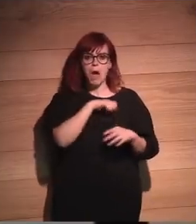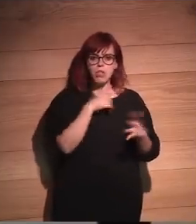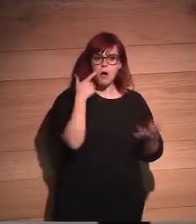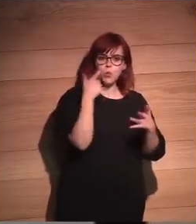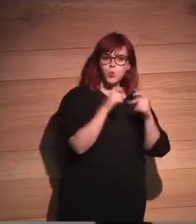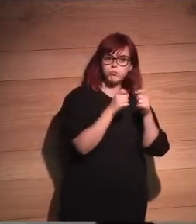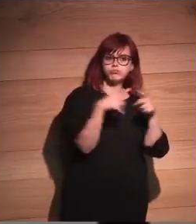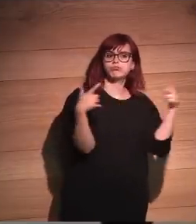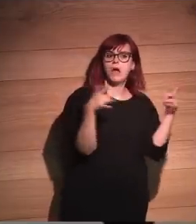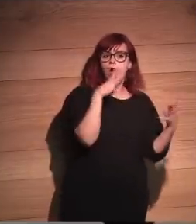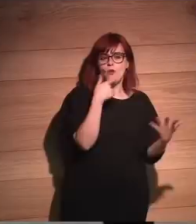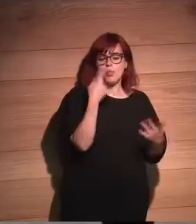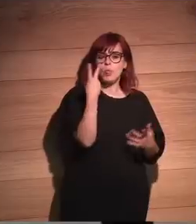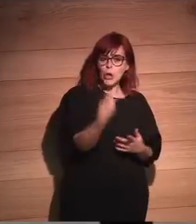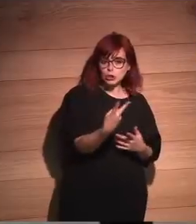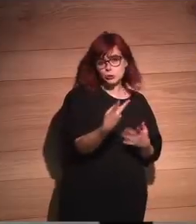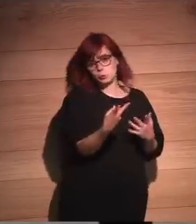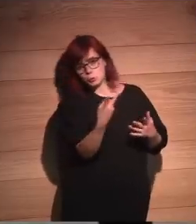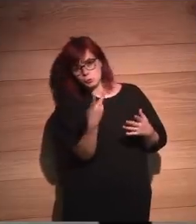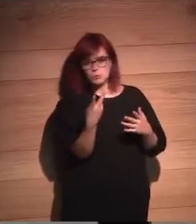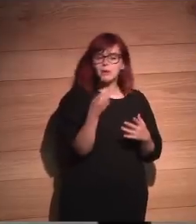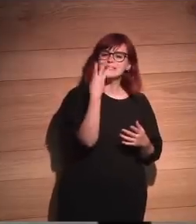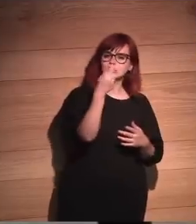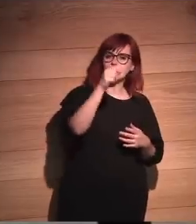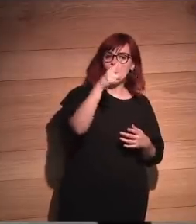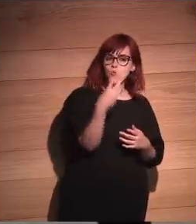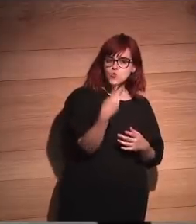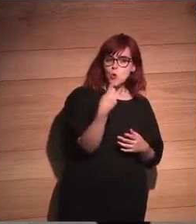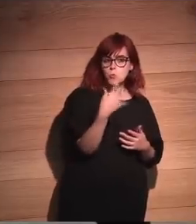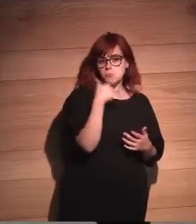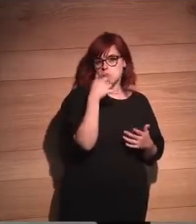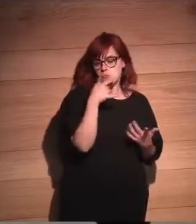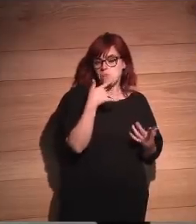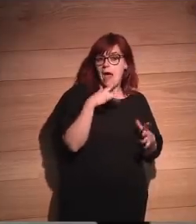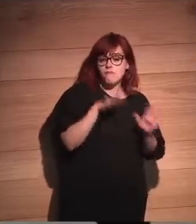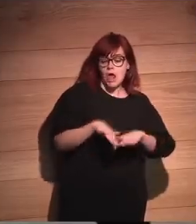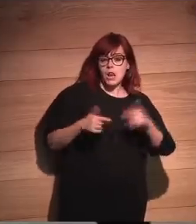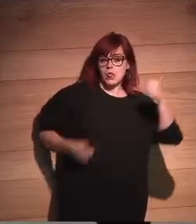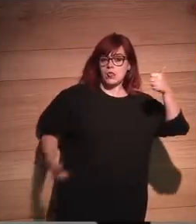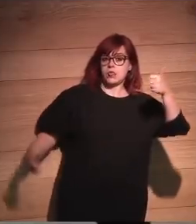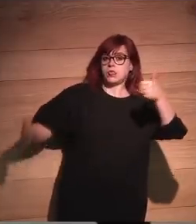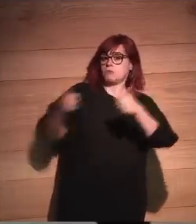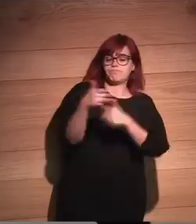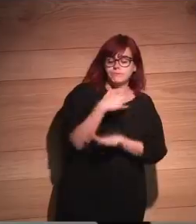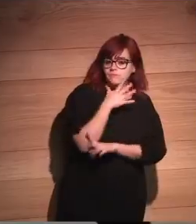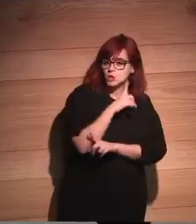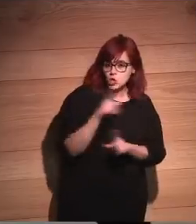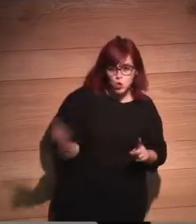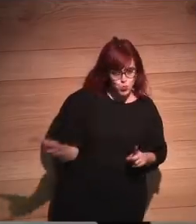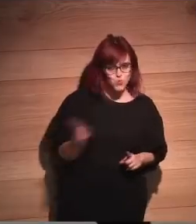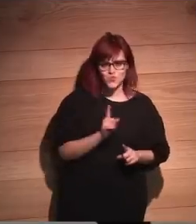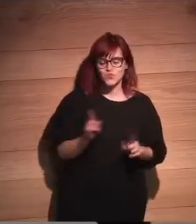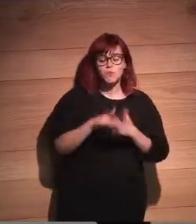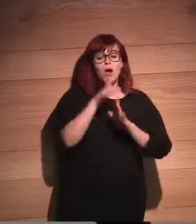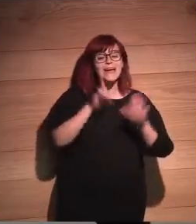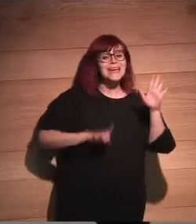mucho, ahora ya en torno al 2, pero al 3,1, dice, bueno, nos acabarán cogiendo. No, porque